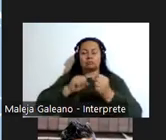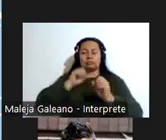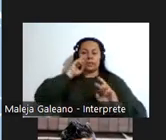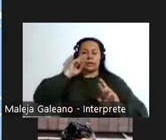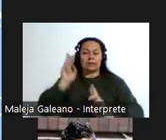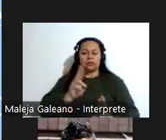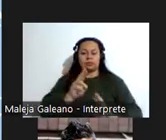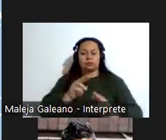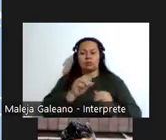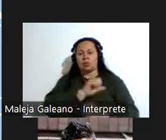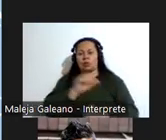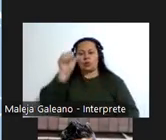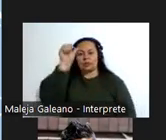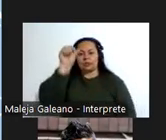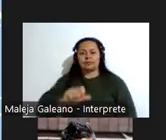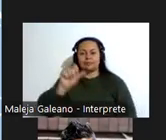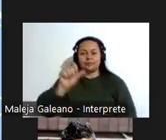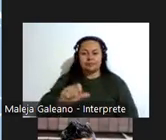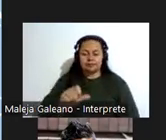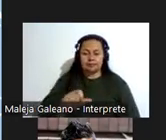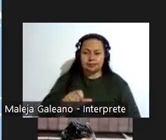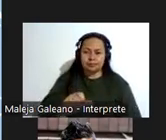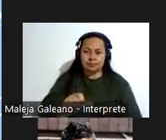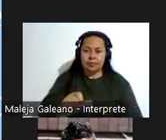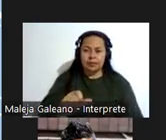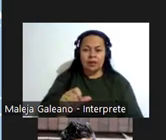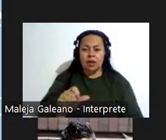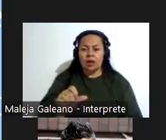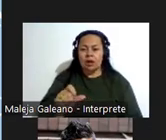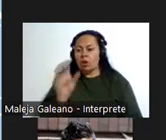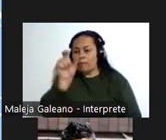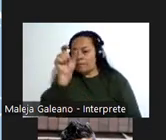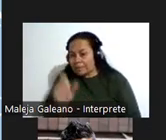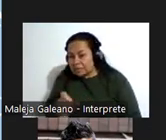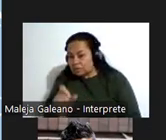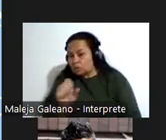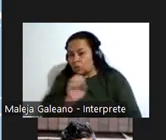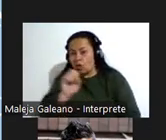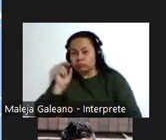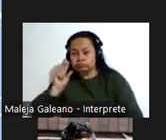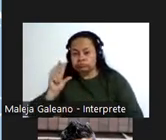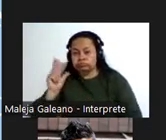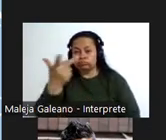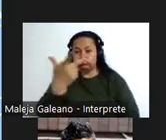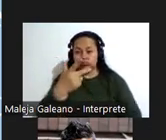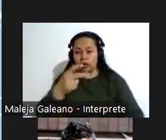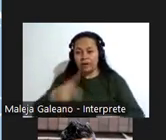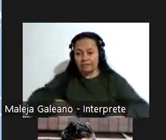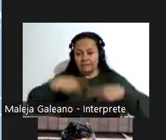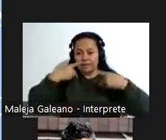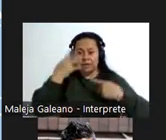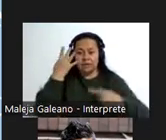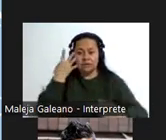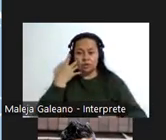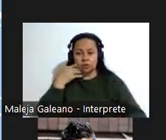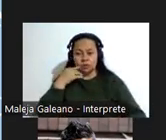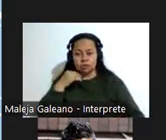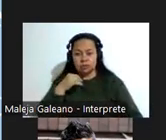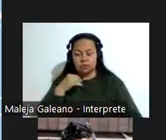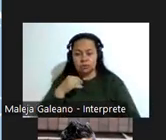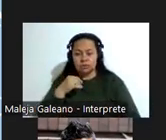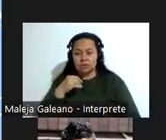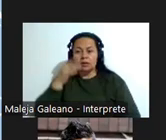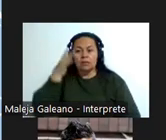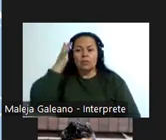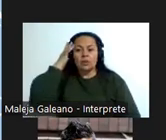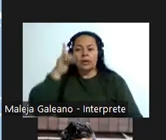existen otras perspectivas y que existen otras perspectivas en la vida cotidiana, porque